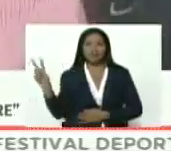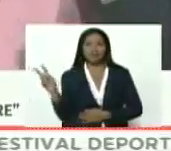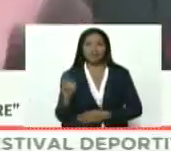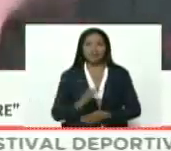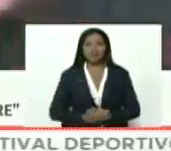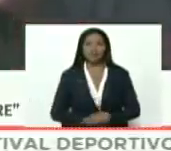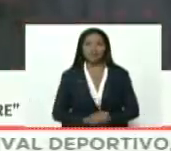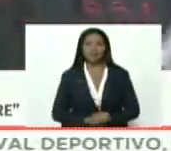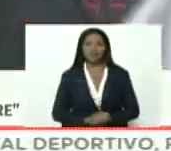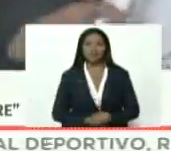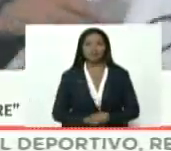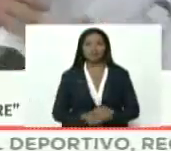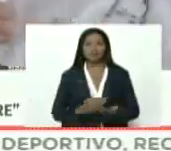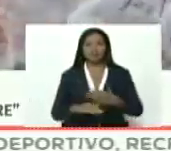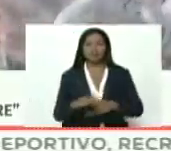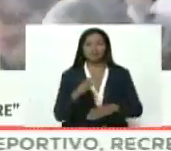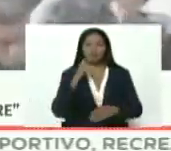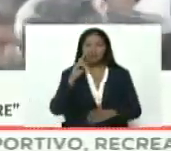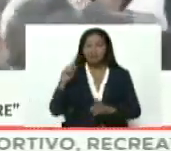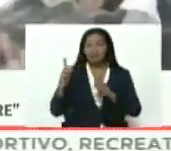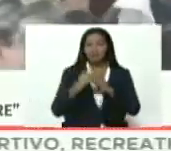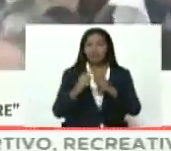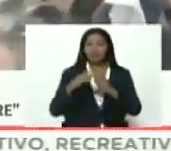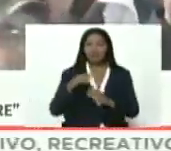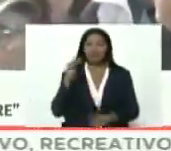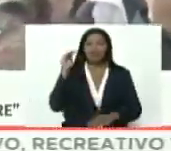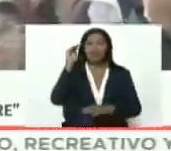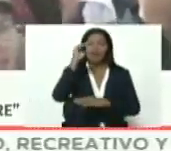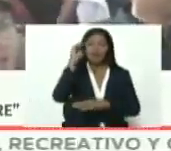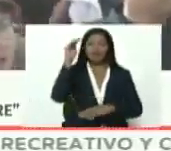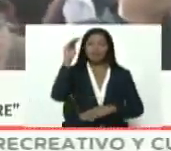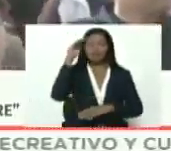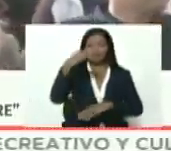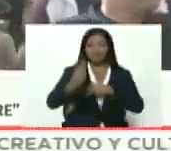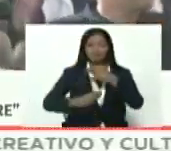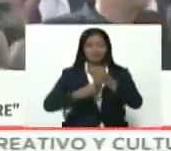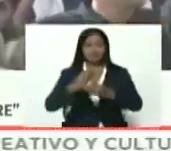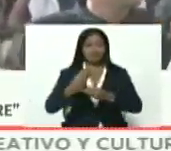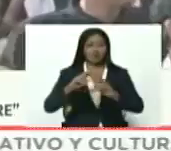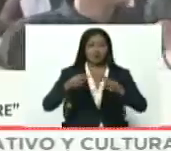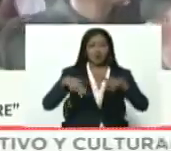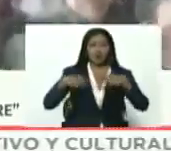¡Venezuela! ¡Duro! ¡Vamos de frente! ¡Hacia el futuro!